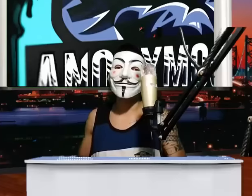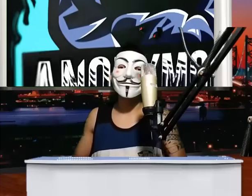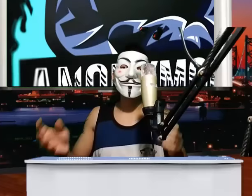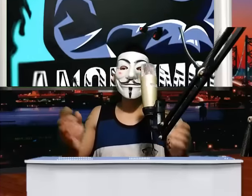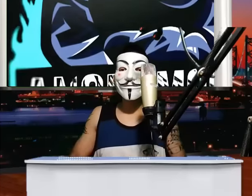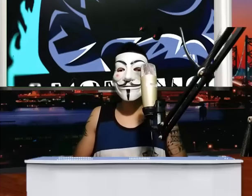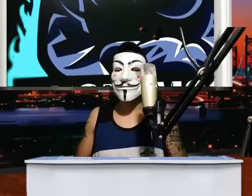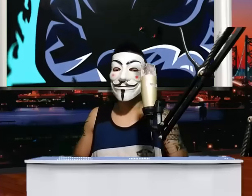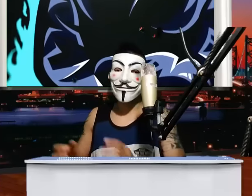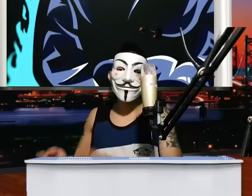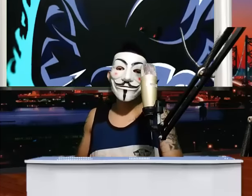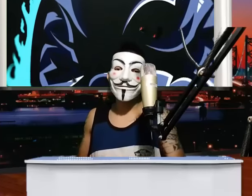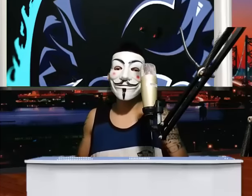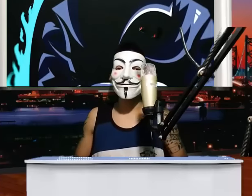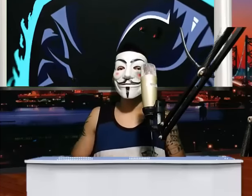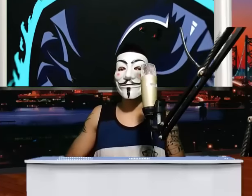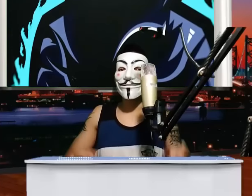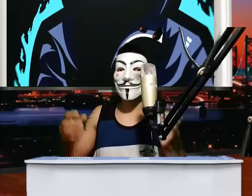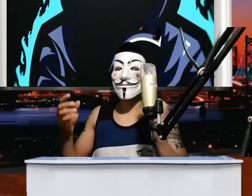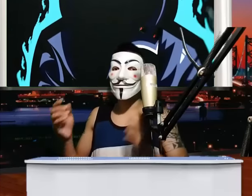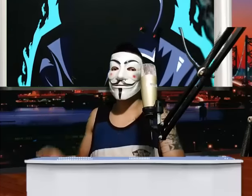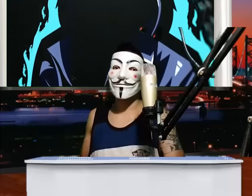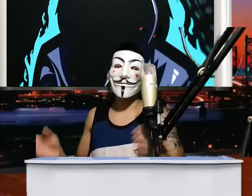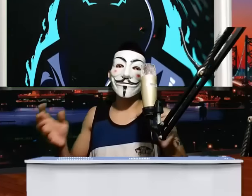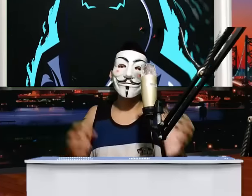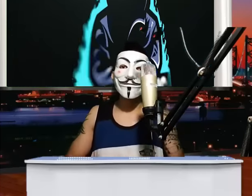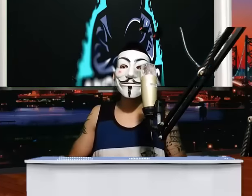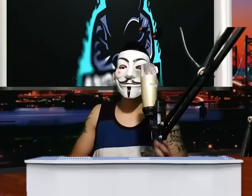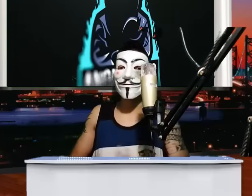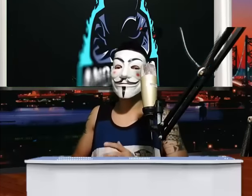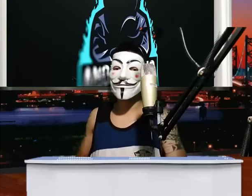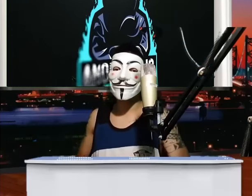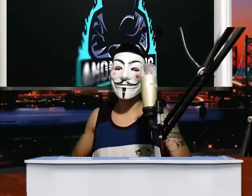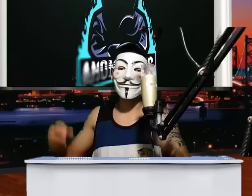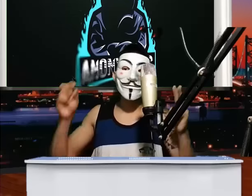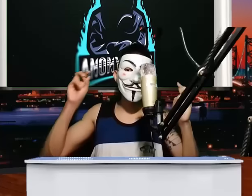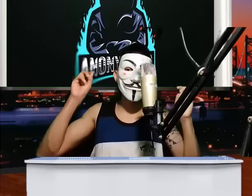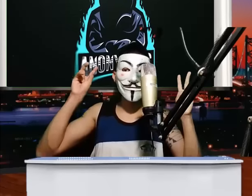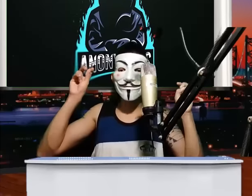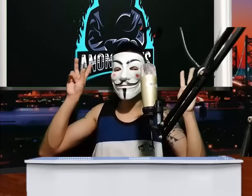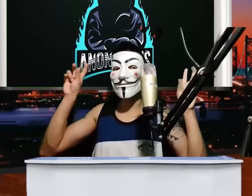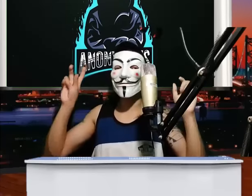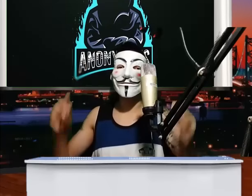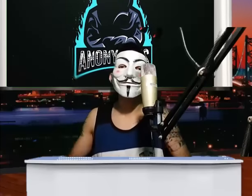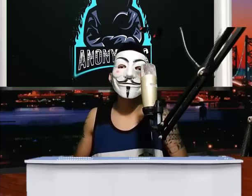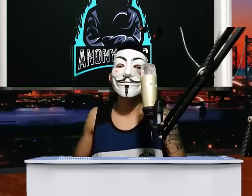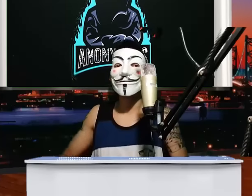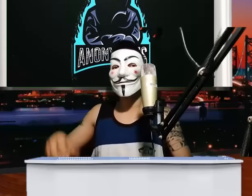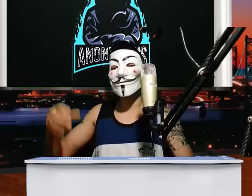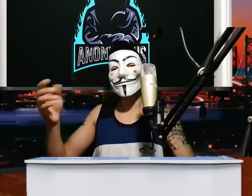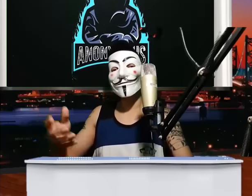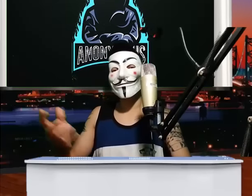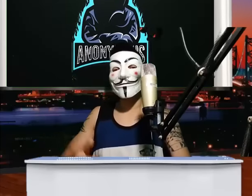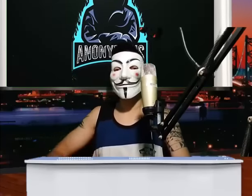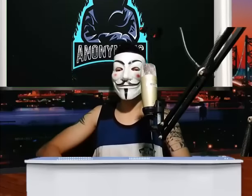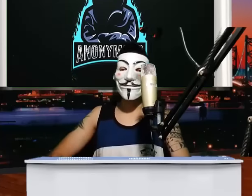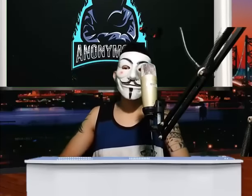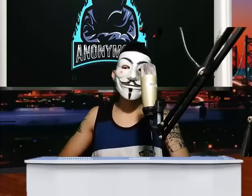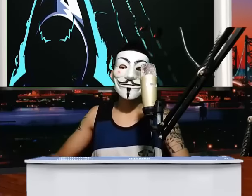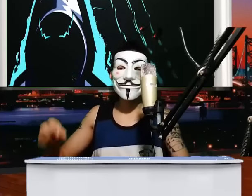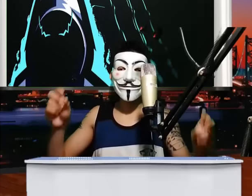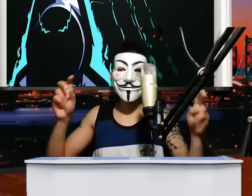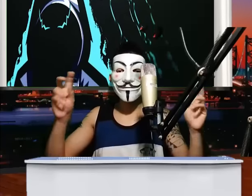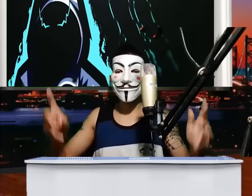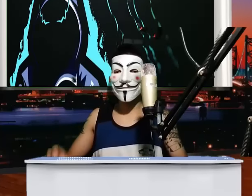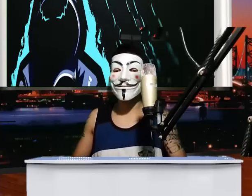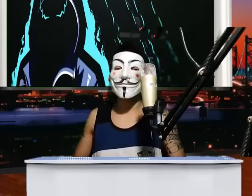Nayib Bukele. Y es que según esa señora, todas las personas que apoyamos al presidente somos unos mediocres. Y yo sé que a esta